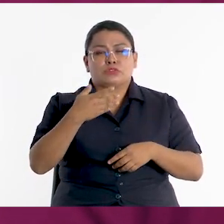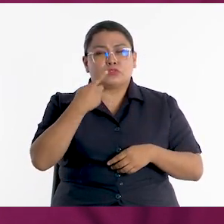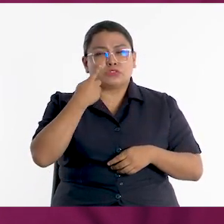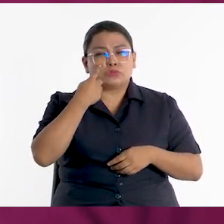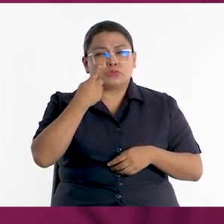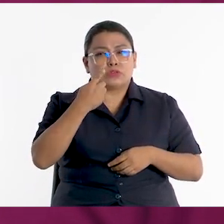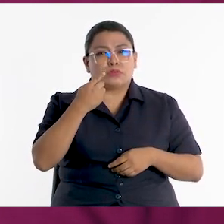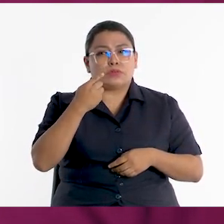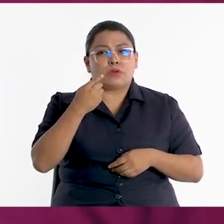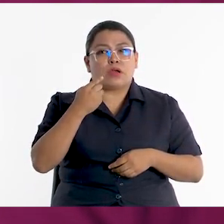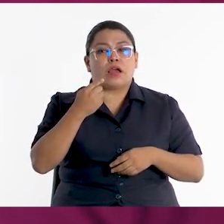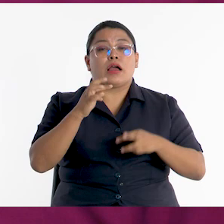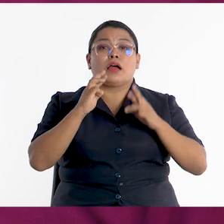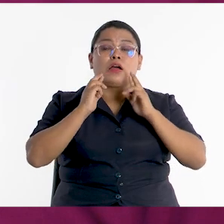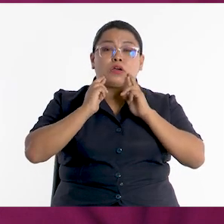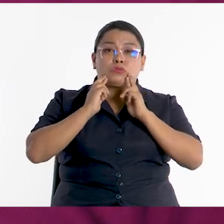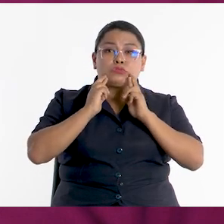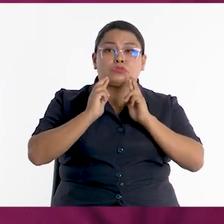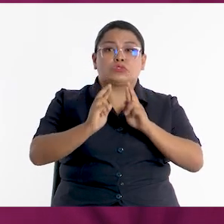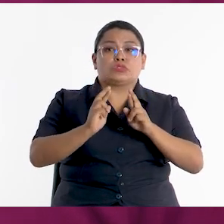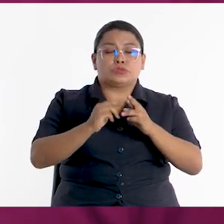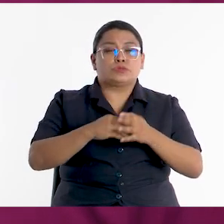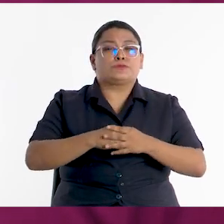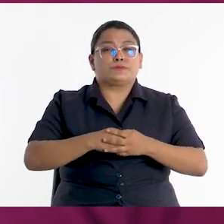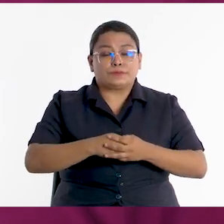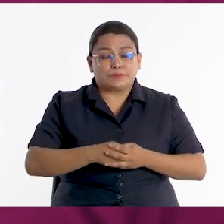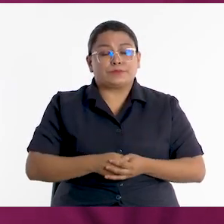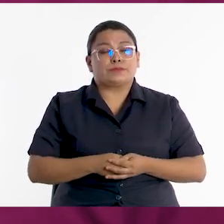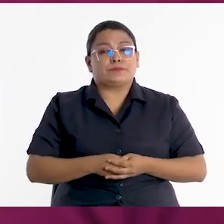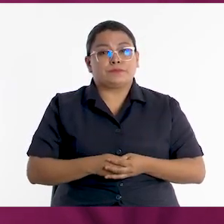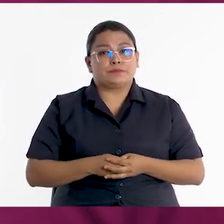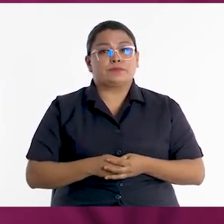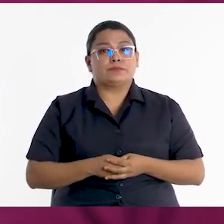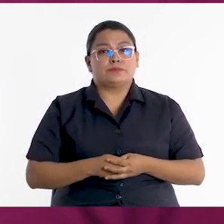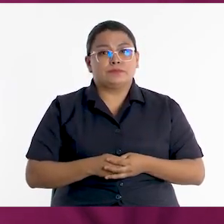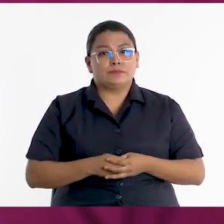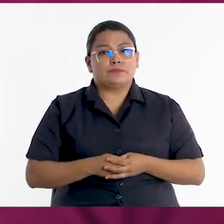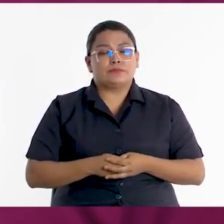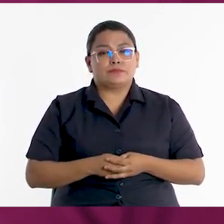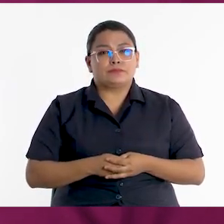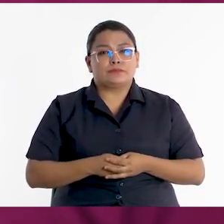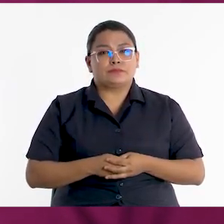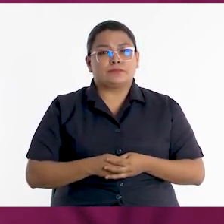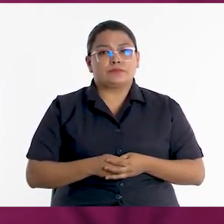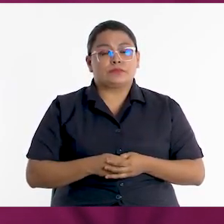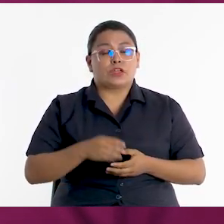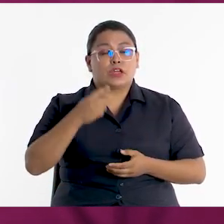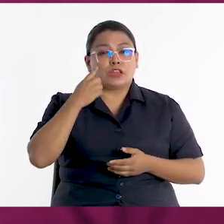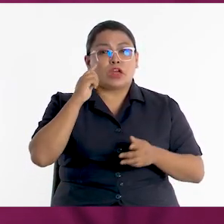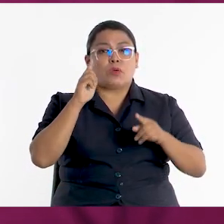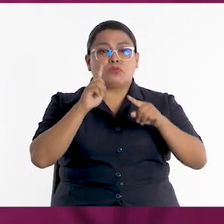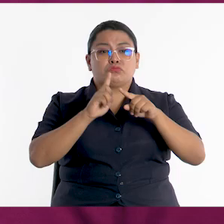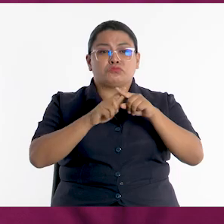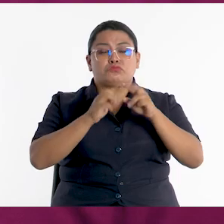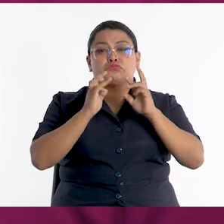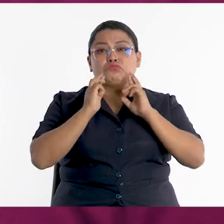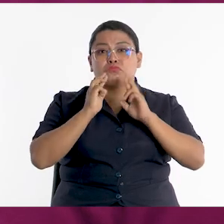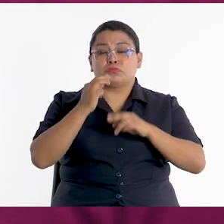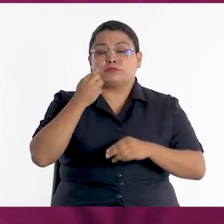nosotros damos la vuelta a la tarjeta, acá tenemos el producto de esa